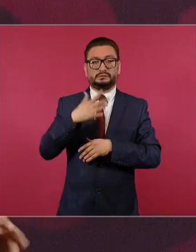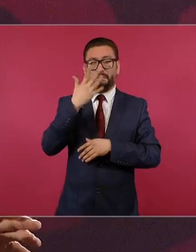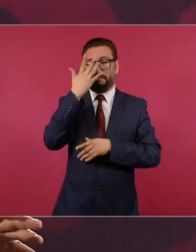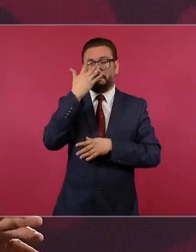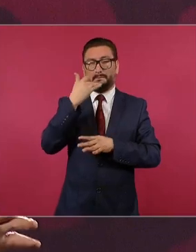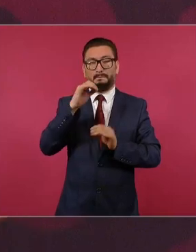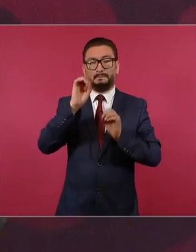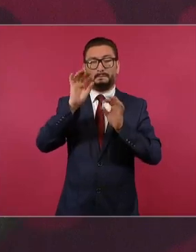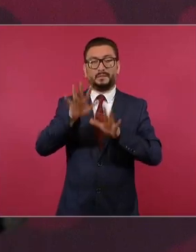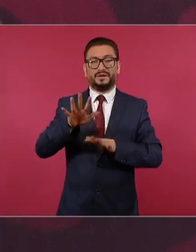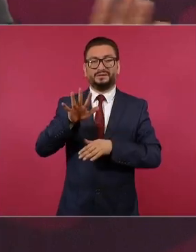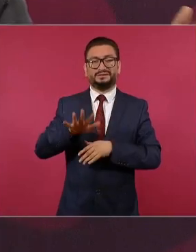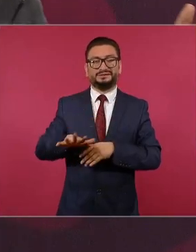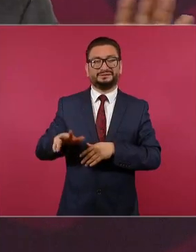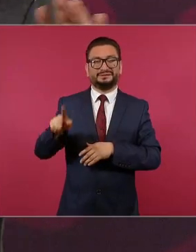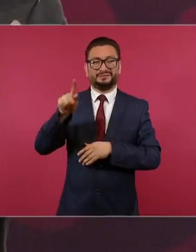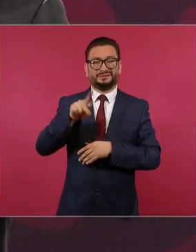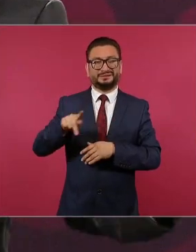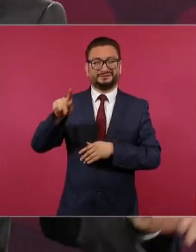un pueblo